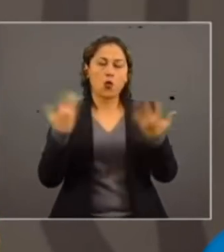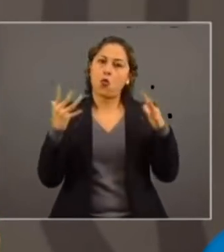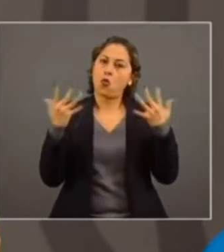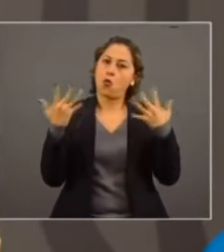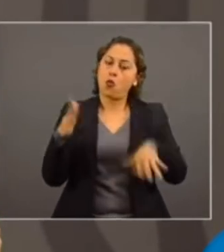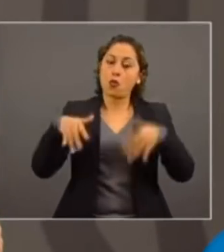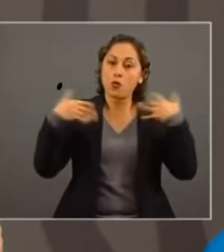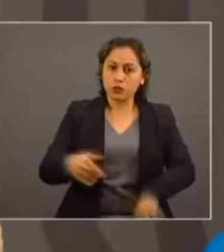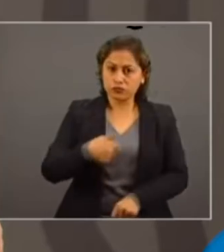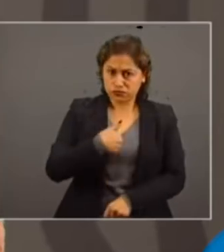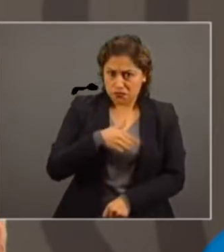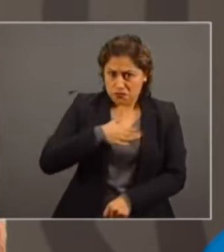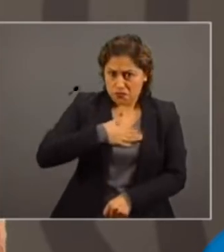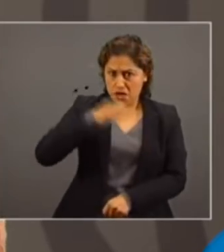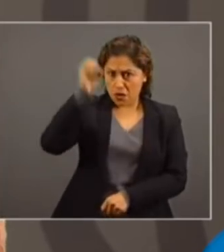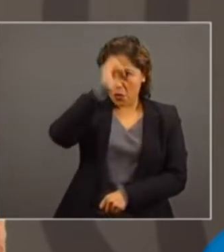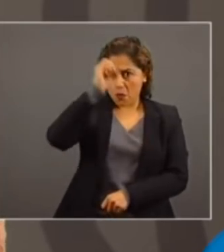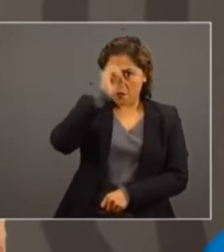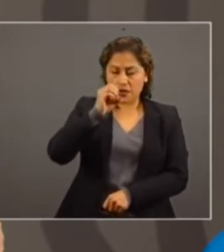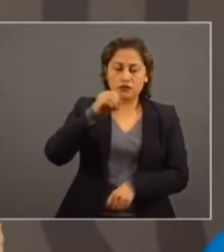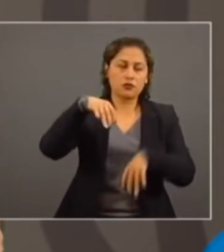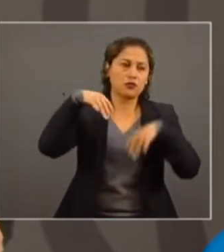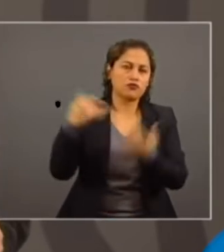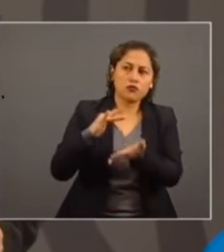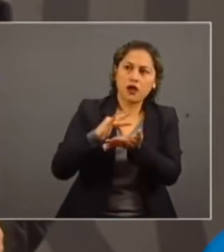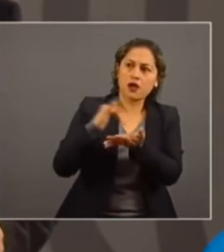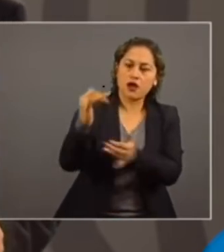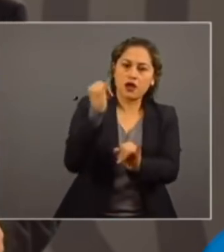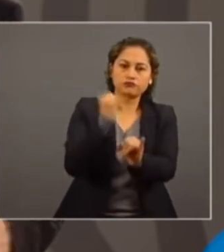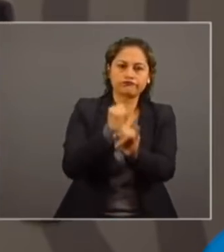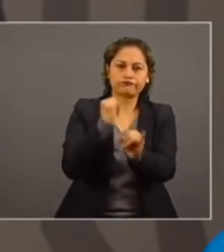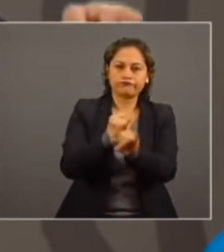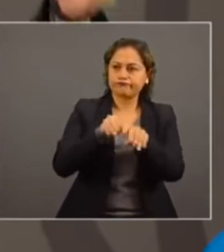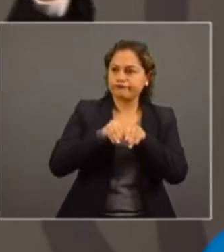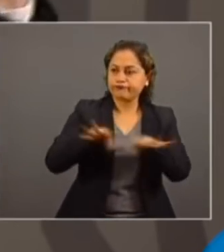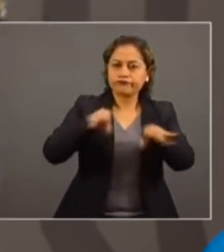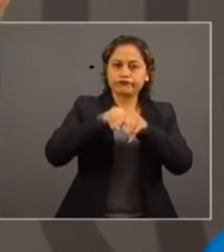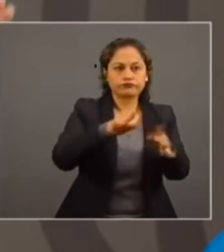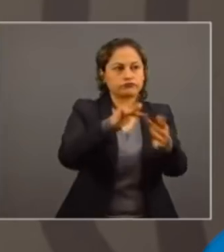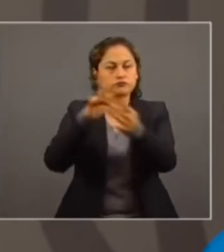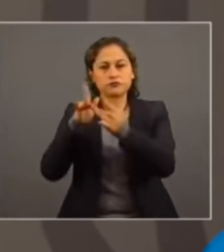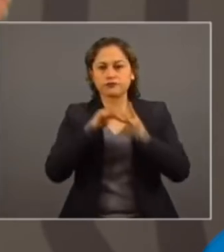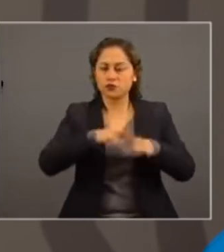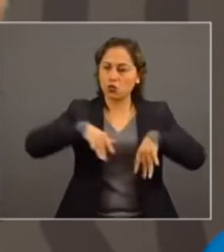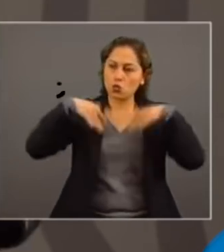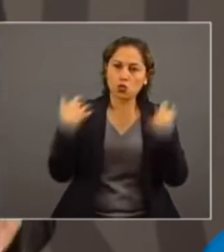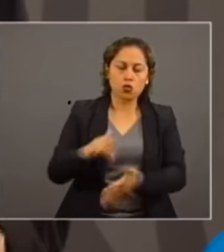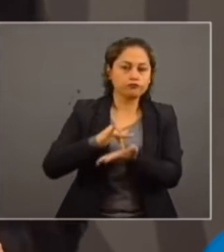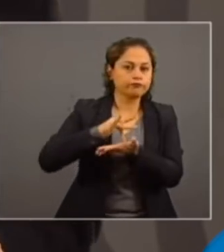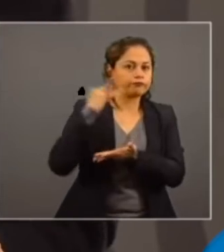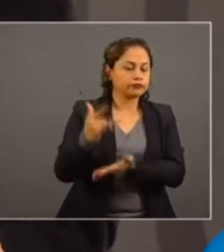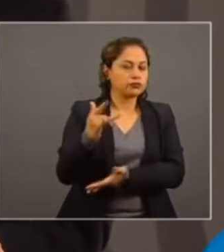sigo sosteniendo que son benditas redes sociales pero estos últimos